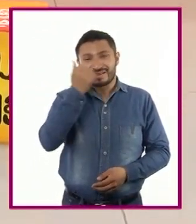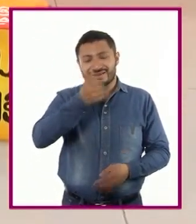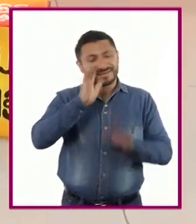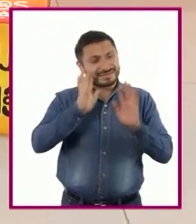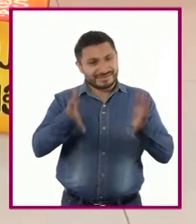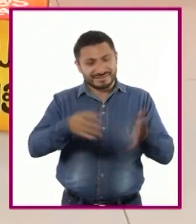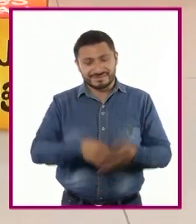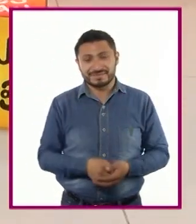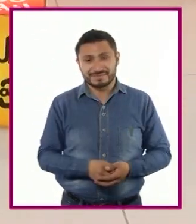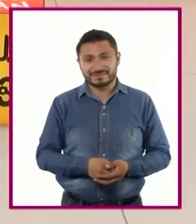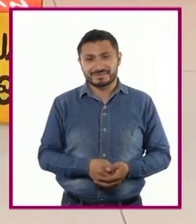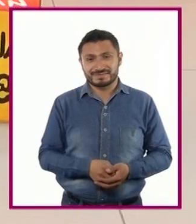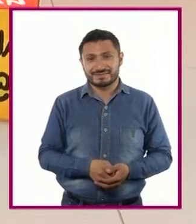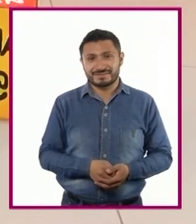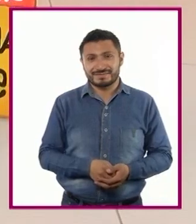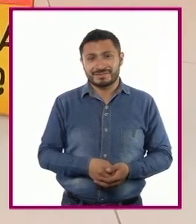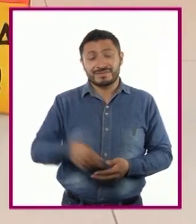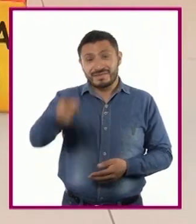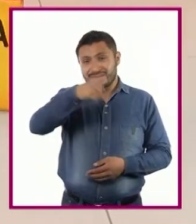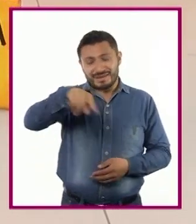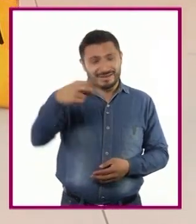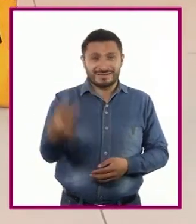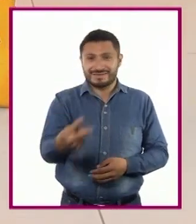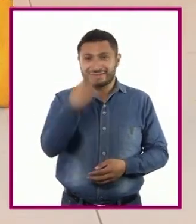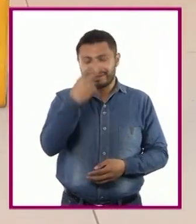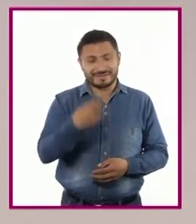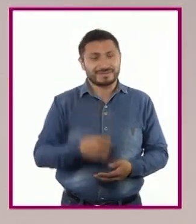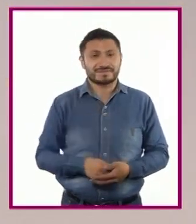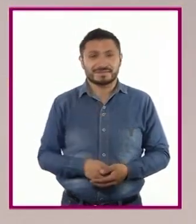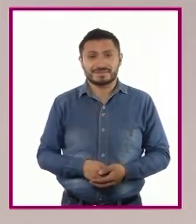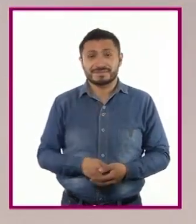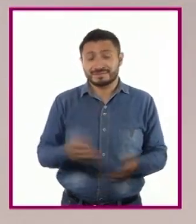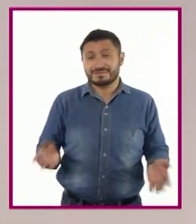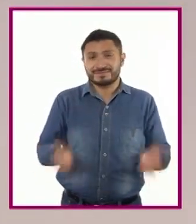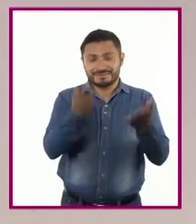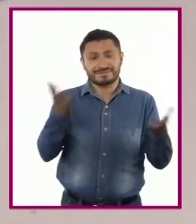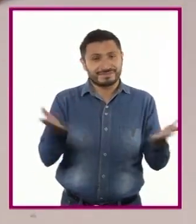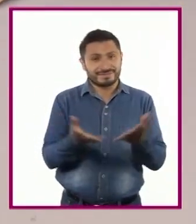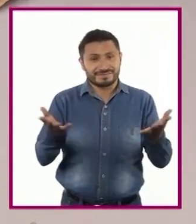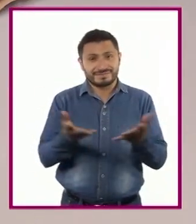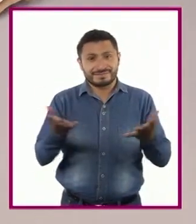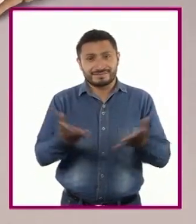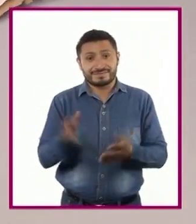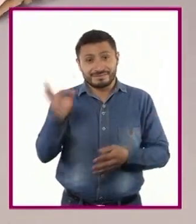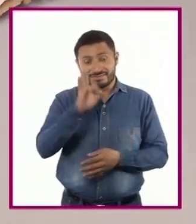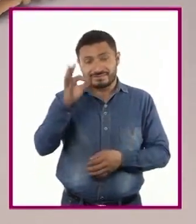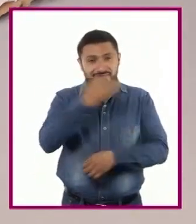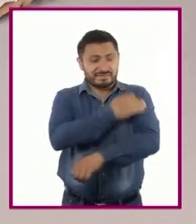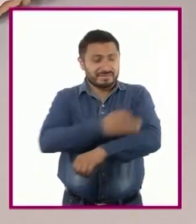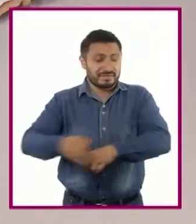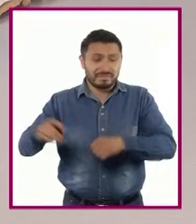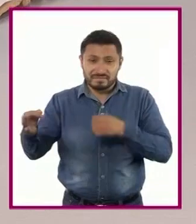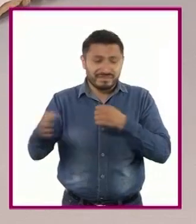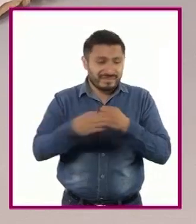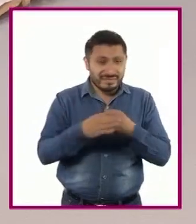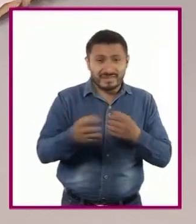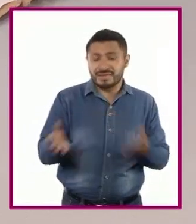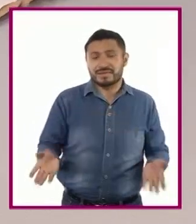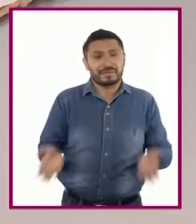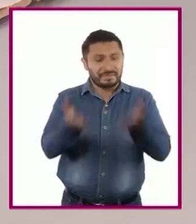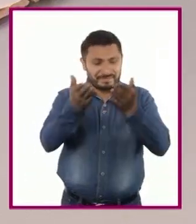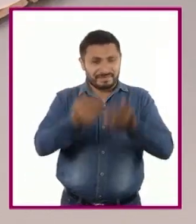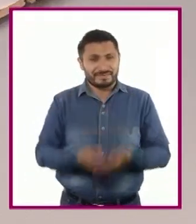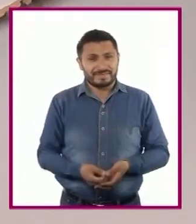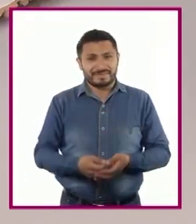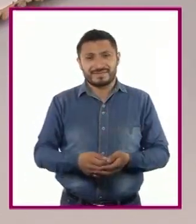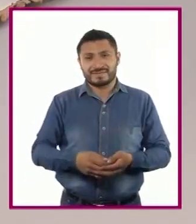estudiantes, a las y los alumnos que nos acompañan desde casa. Anímense a hacerlo. Y si tienen un familiar cerca, anímense,